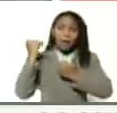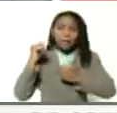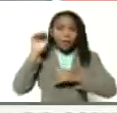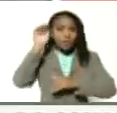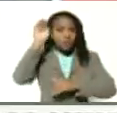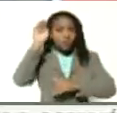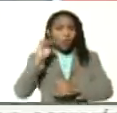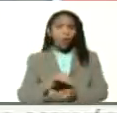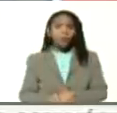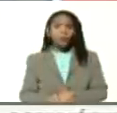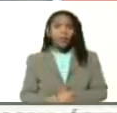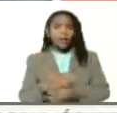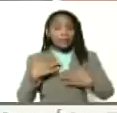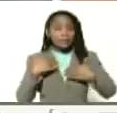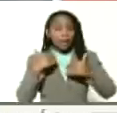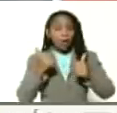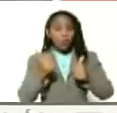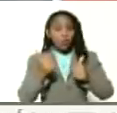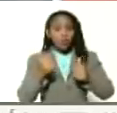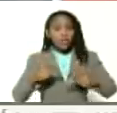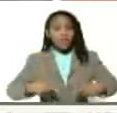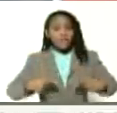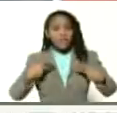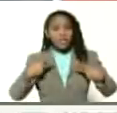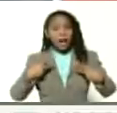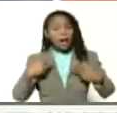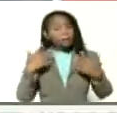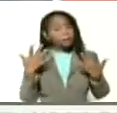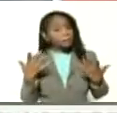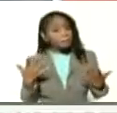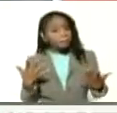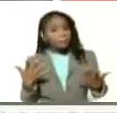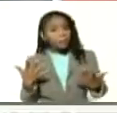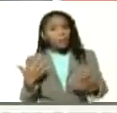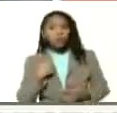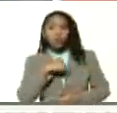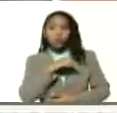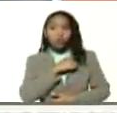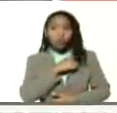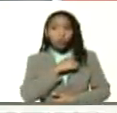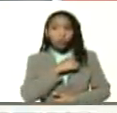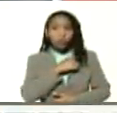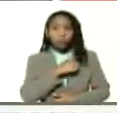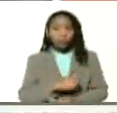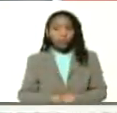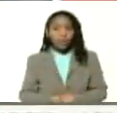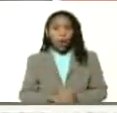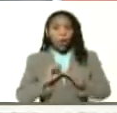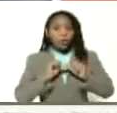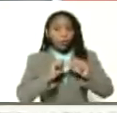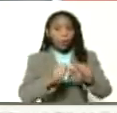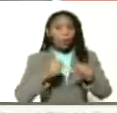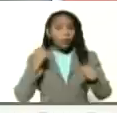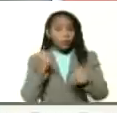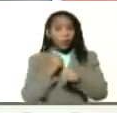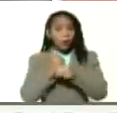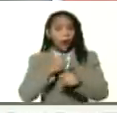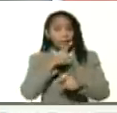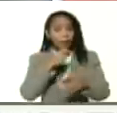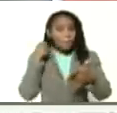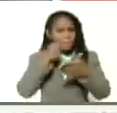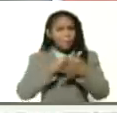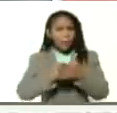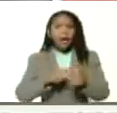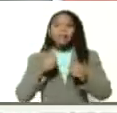futuro en salud y en vida. Así que, bueno, nosotros seguiremos en esta batalla,